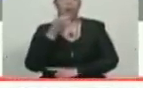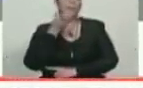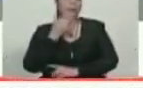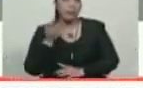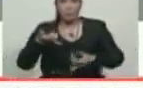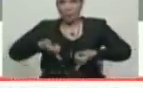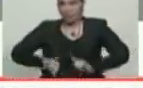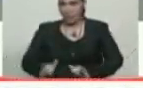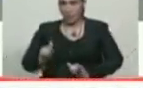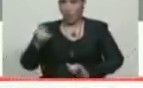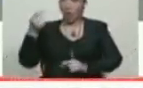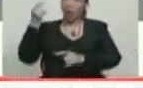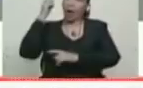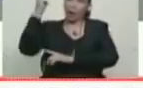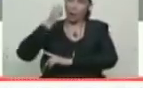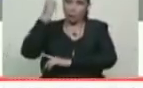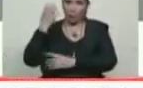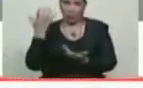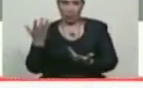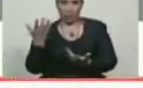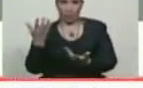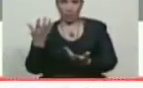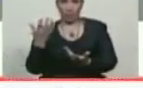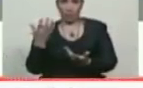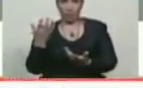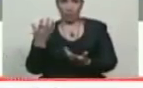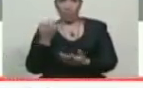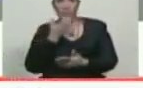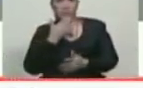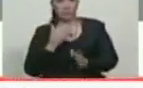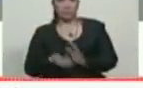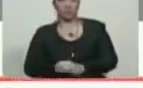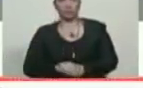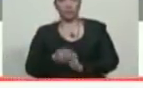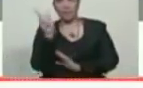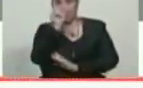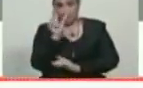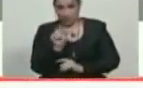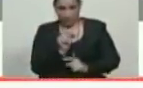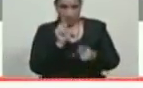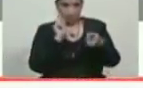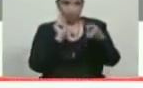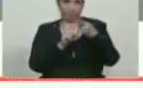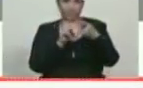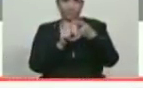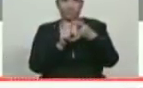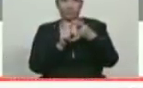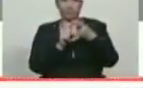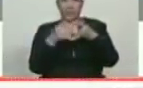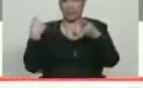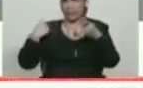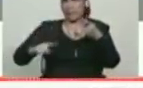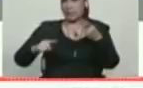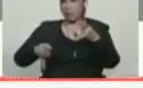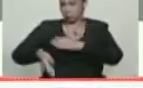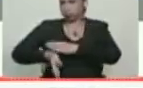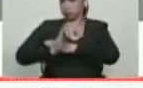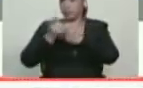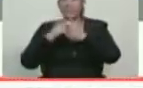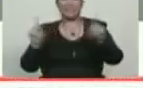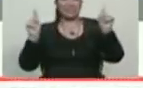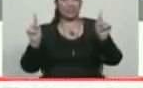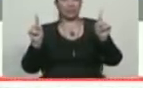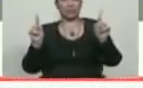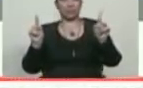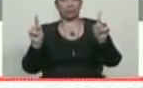hijos de ellos. Con la excepción en este momento de Italia, que ha tenido una posición distinta,